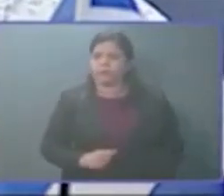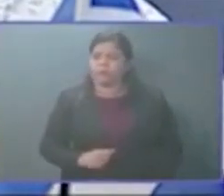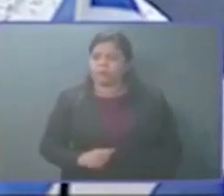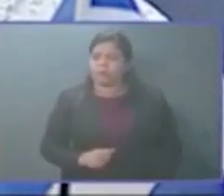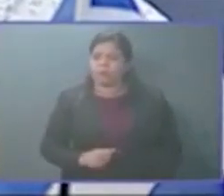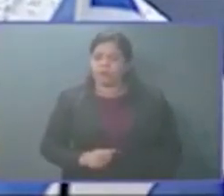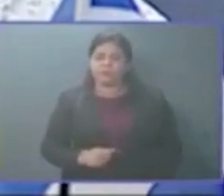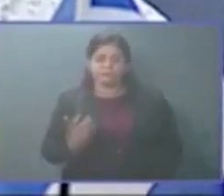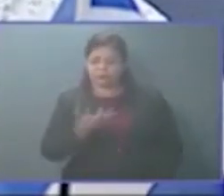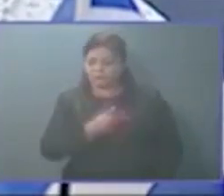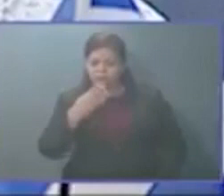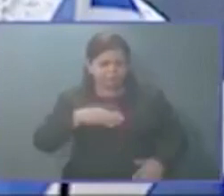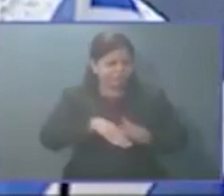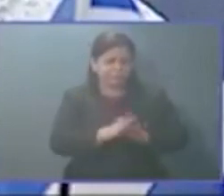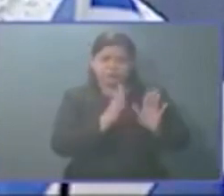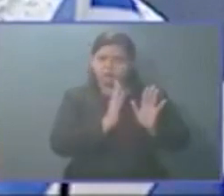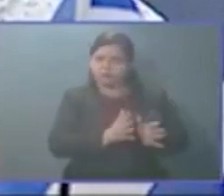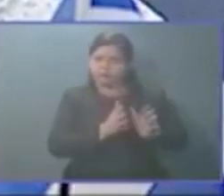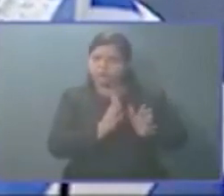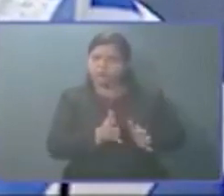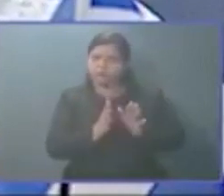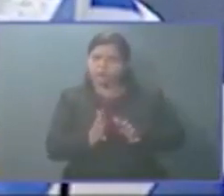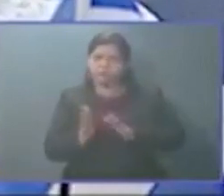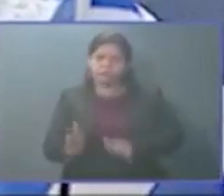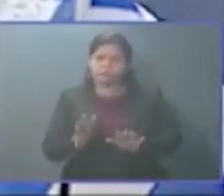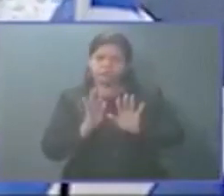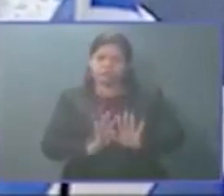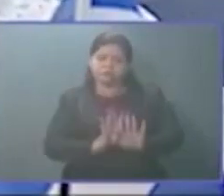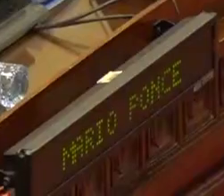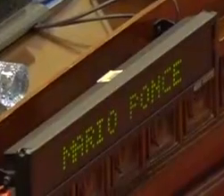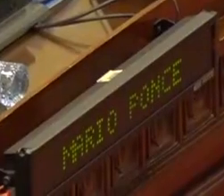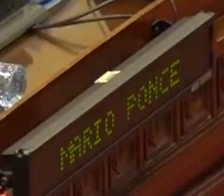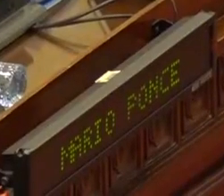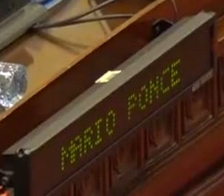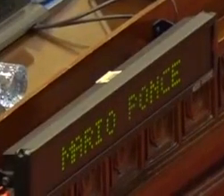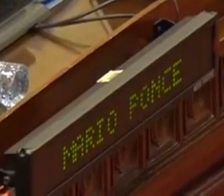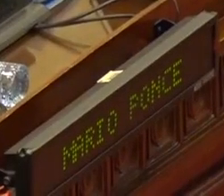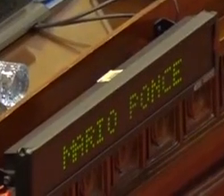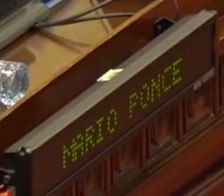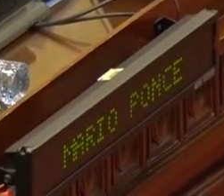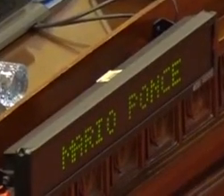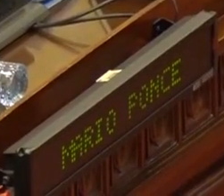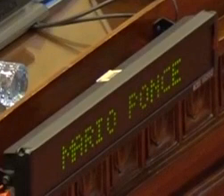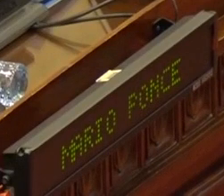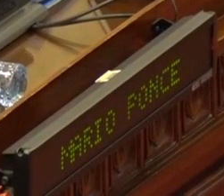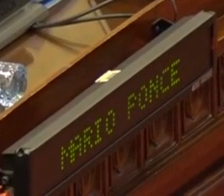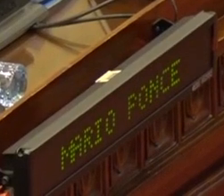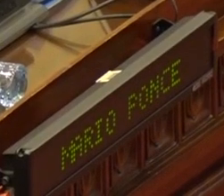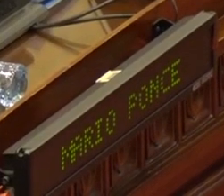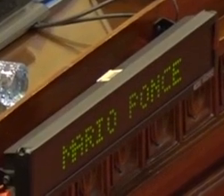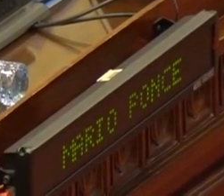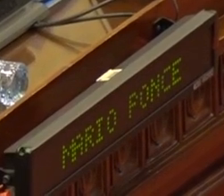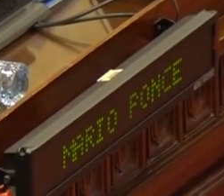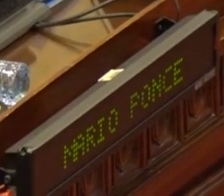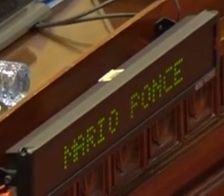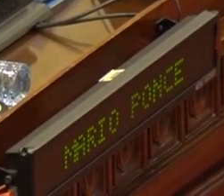Y entramos en orden, entramos respetuosamente. Lo que luego fue rotundamente negado por el mismo presidente